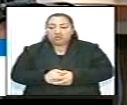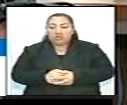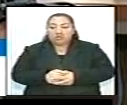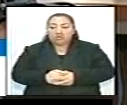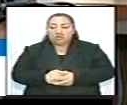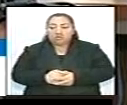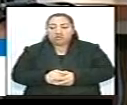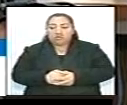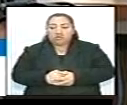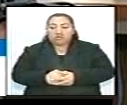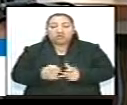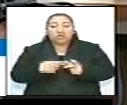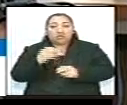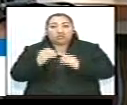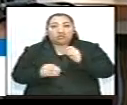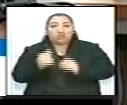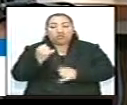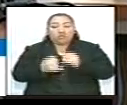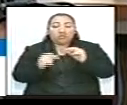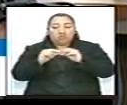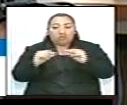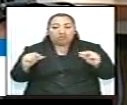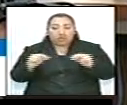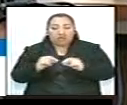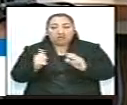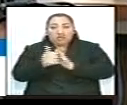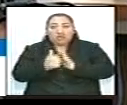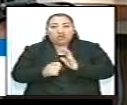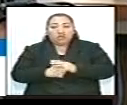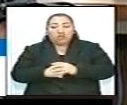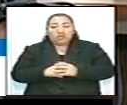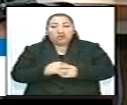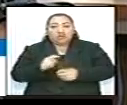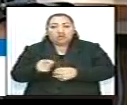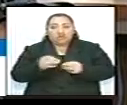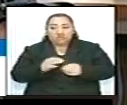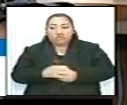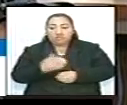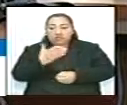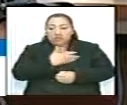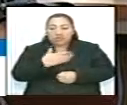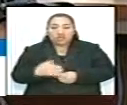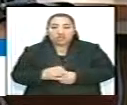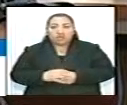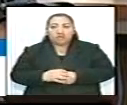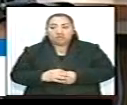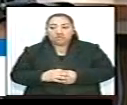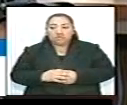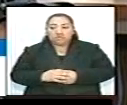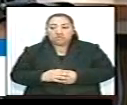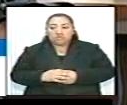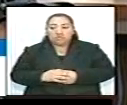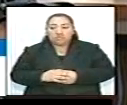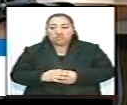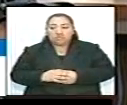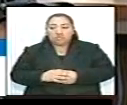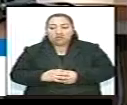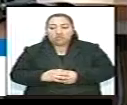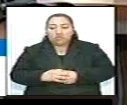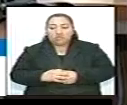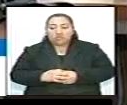Por consiguiente, la modificación del último párrafo del artículo en mención, Presidenta. Eso es todo, Presidenta.